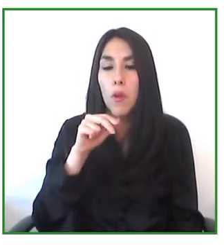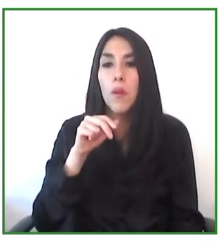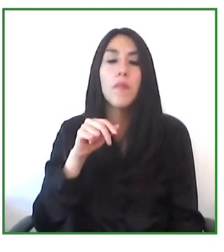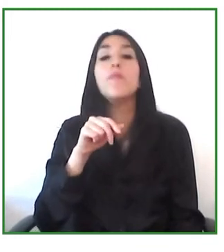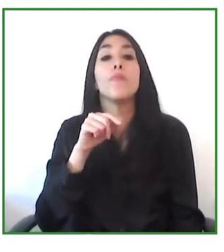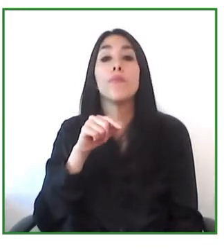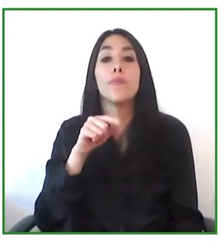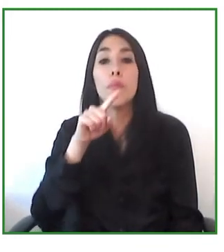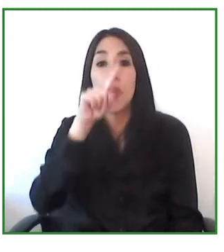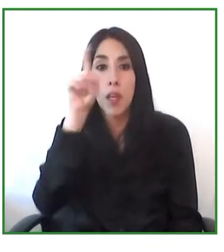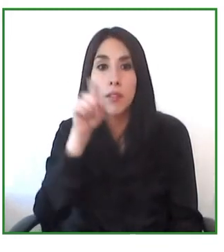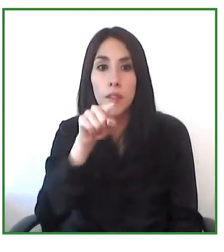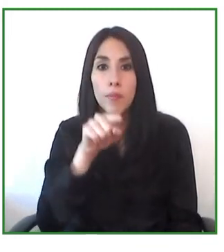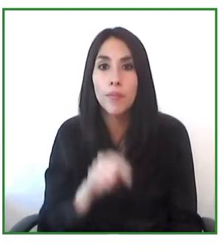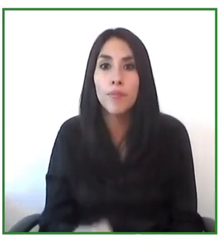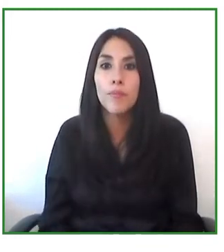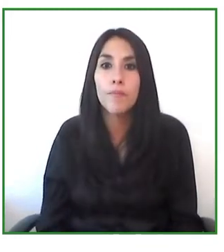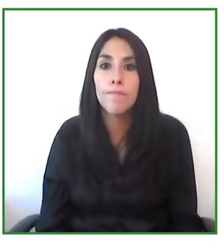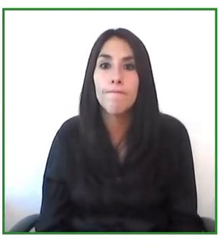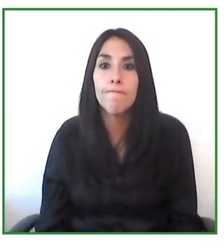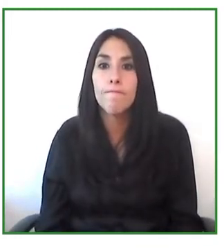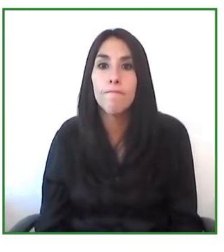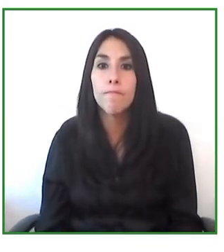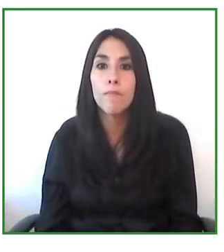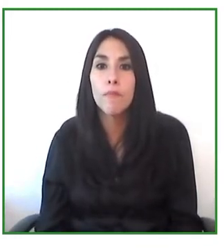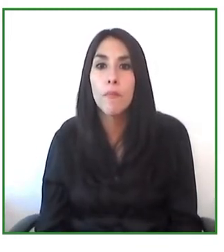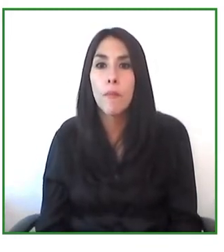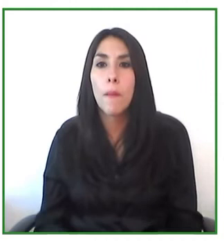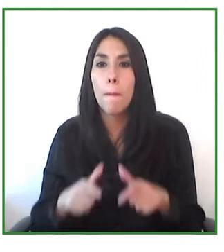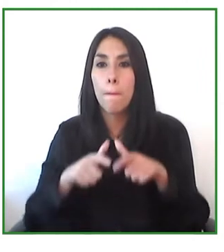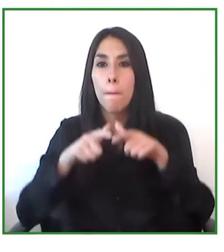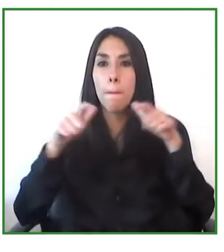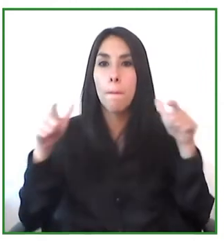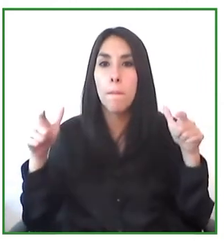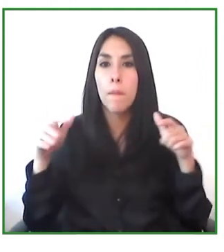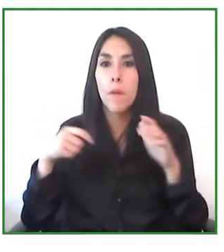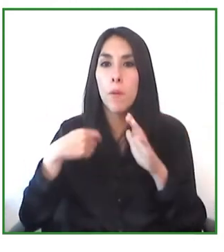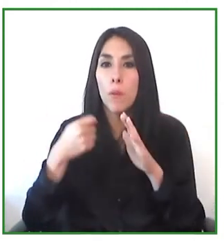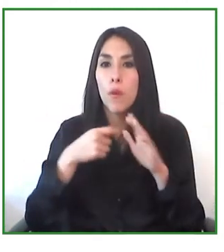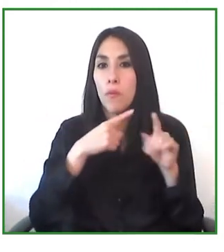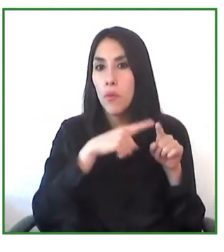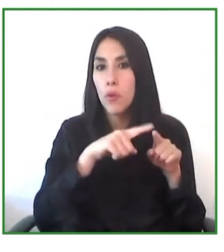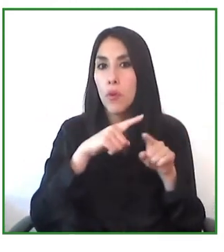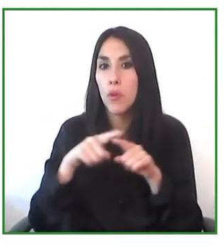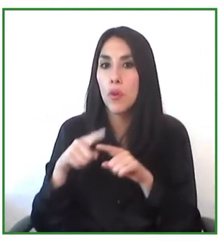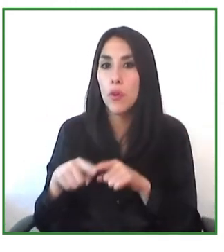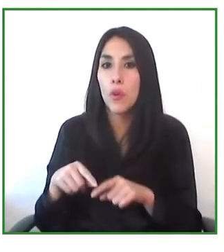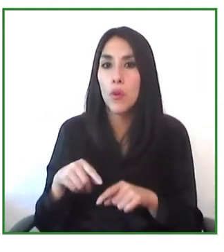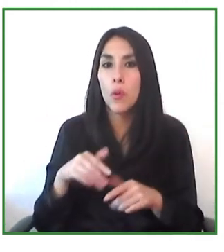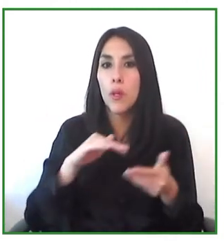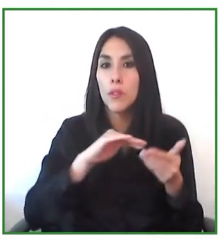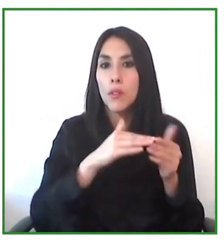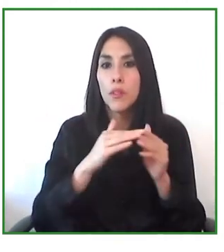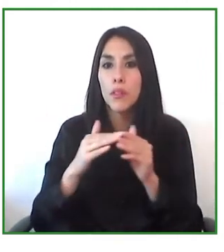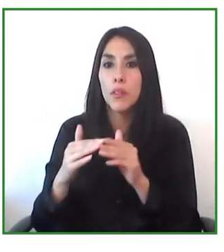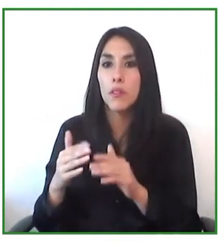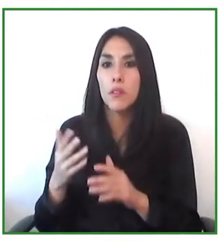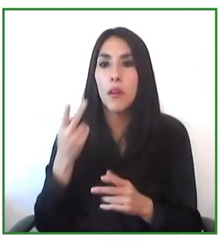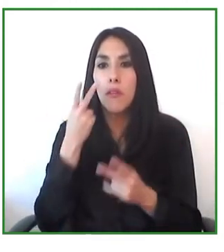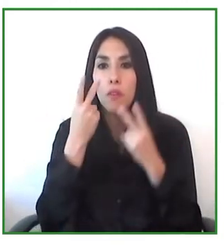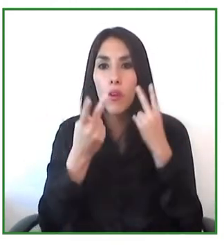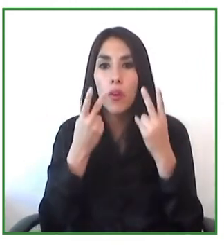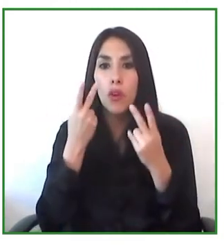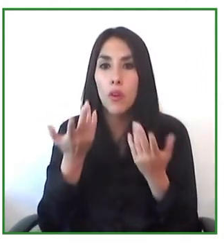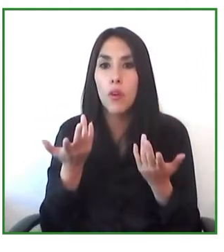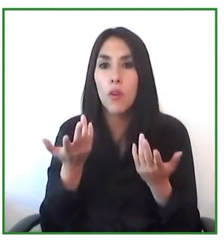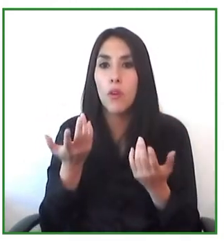amplificación del proyecto en otras latitudes? ¿Cómo visualiza él, entendiendo que son proyectos muy distintos,